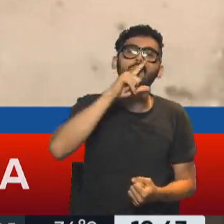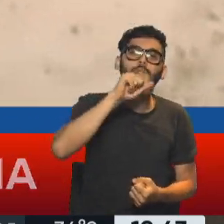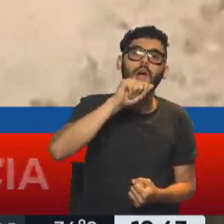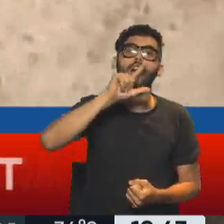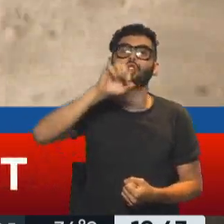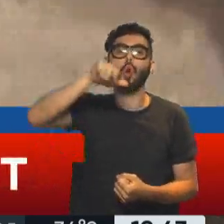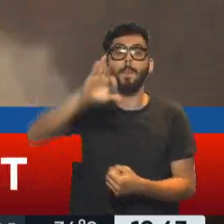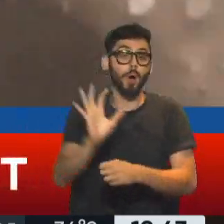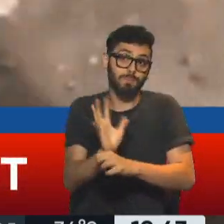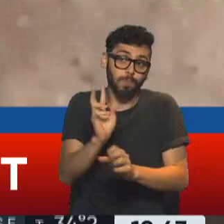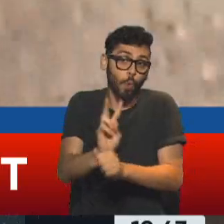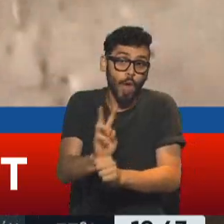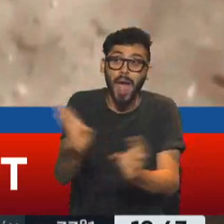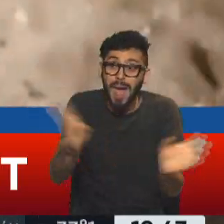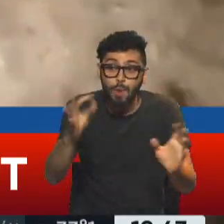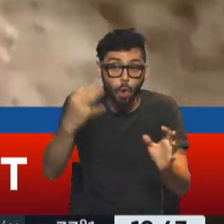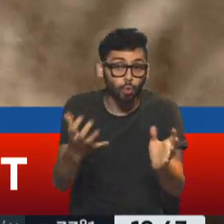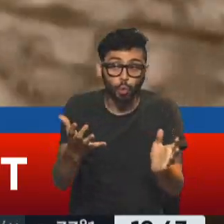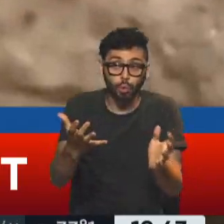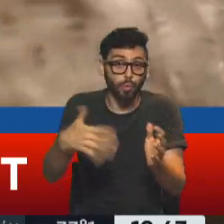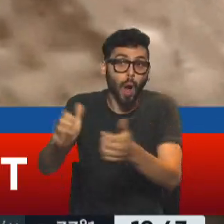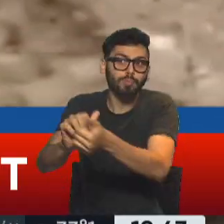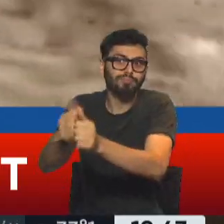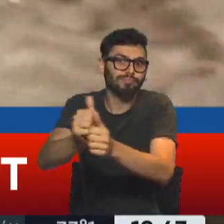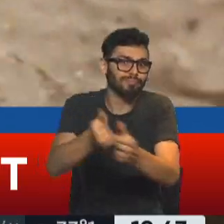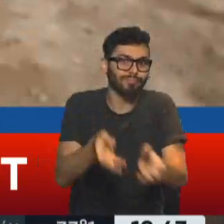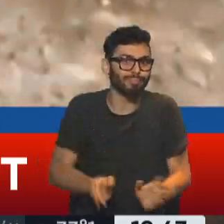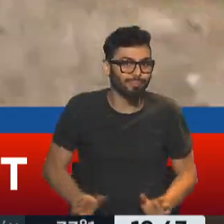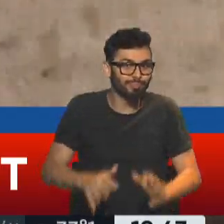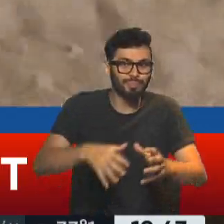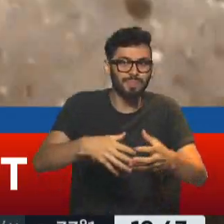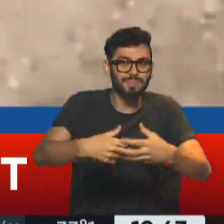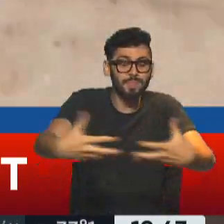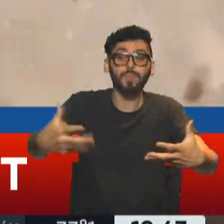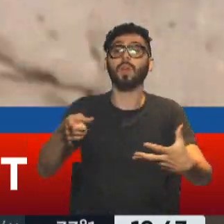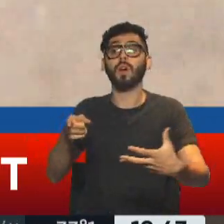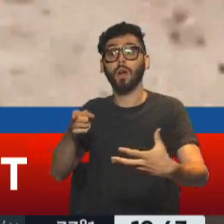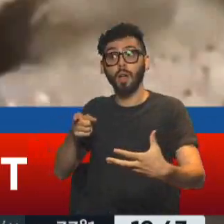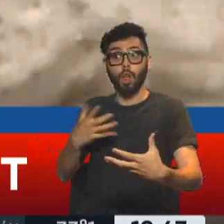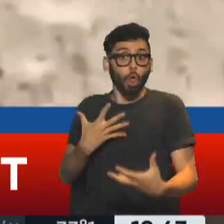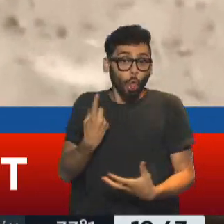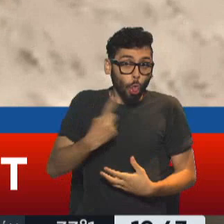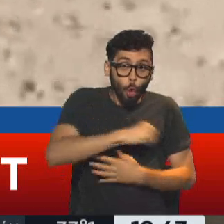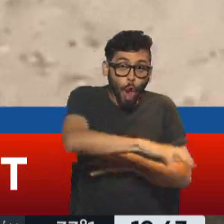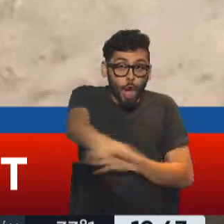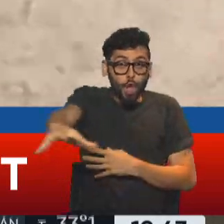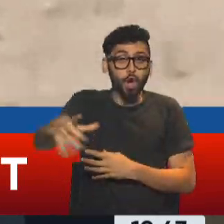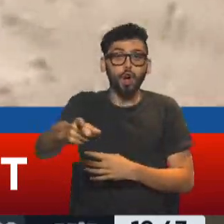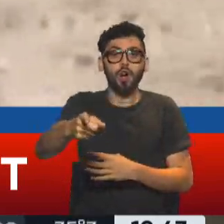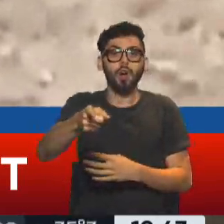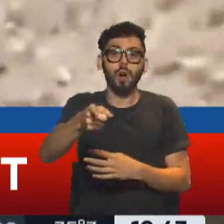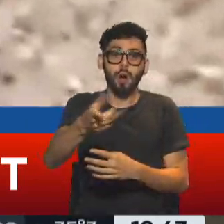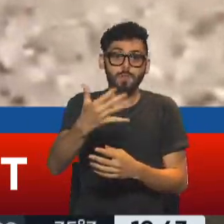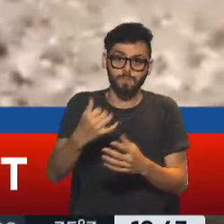plena temporada de reproducción. Y el autor de la matanza, insistimos, un propietario de tierras que en la realización de